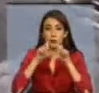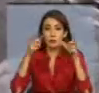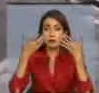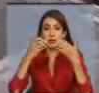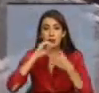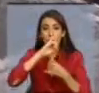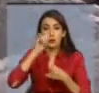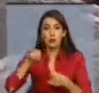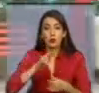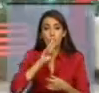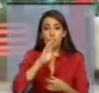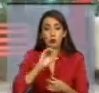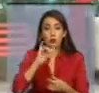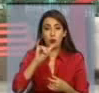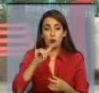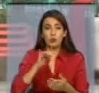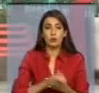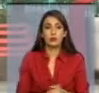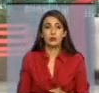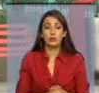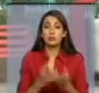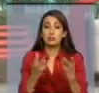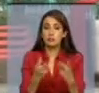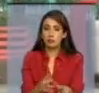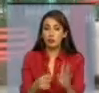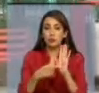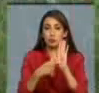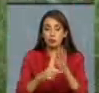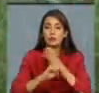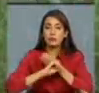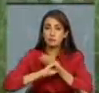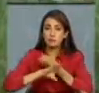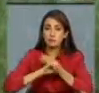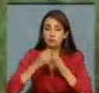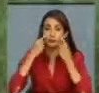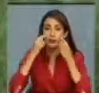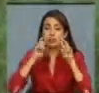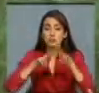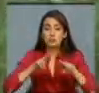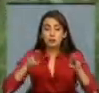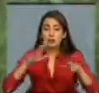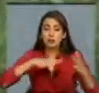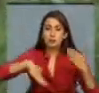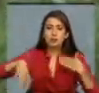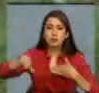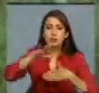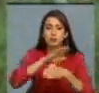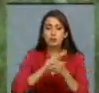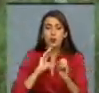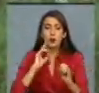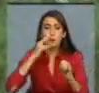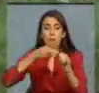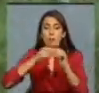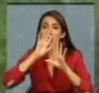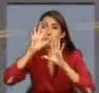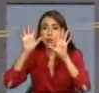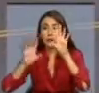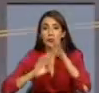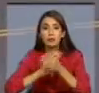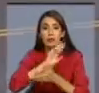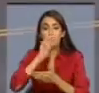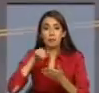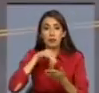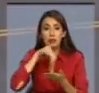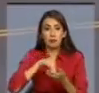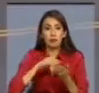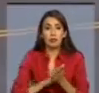la exhibición de las piezas. También se promociona el resto de atractivos de la zona rural sur como parte de la oferta turística de Manabí. En los cantones de